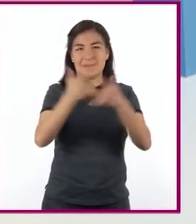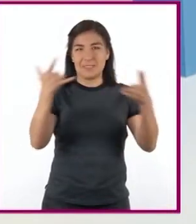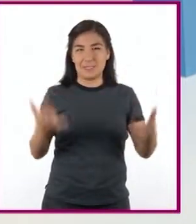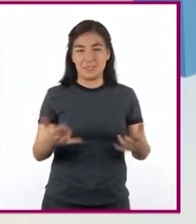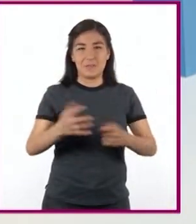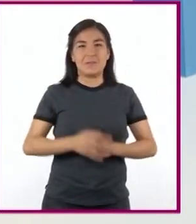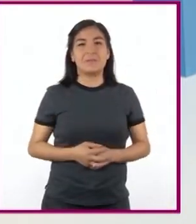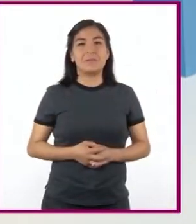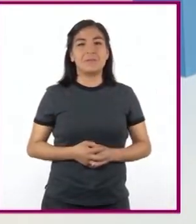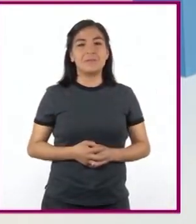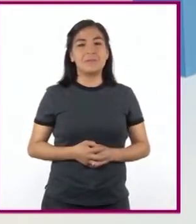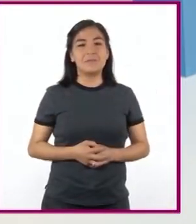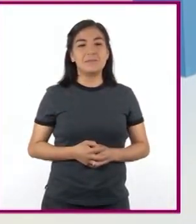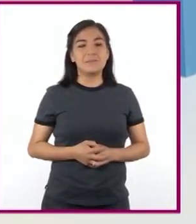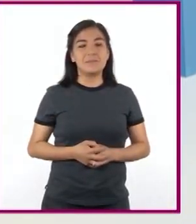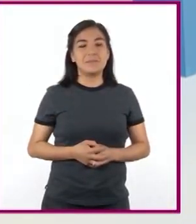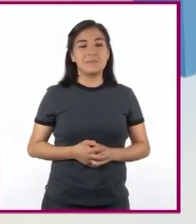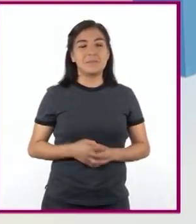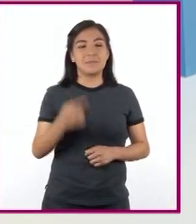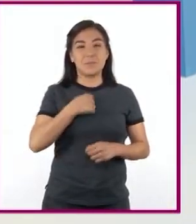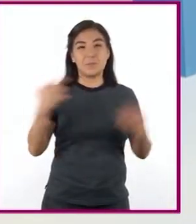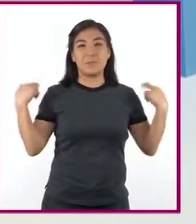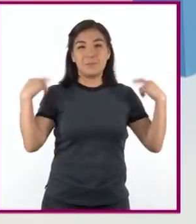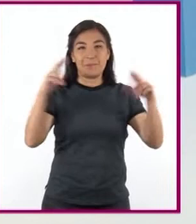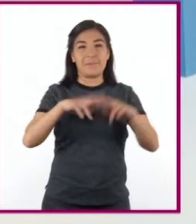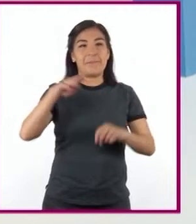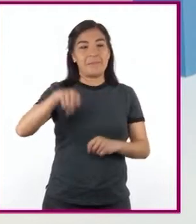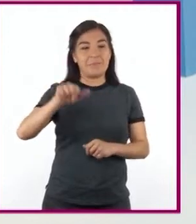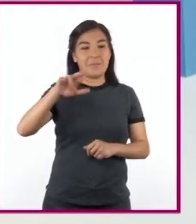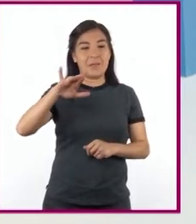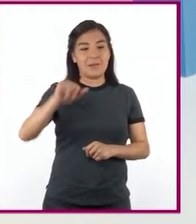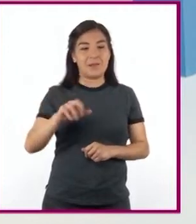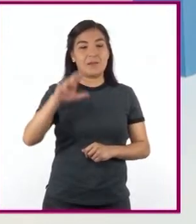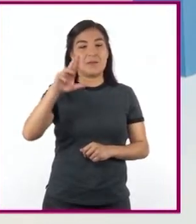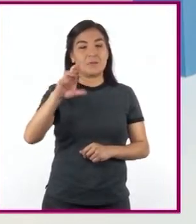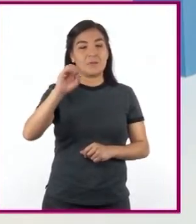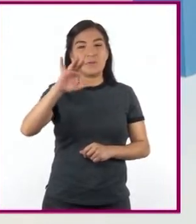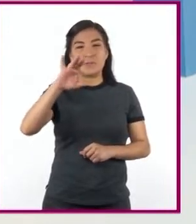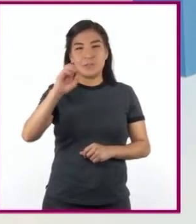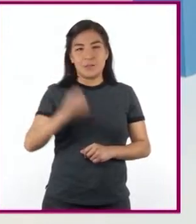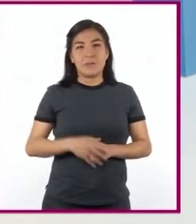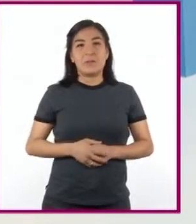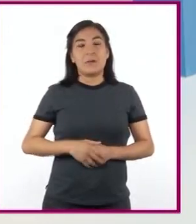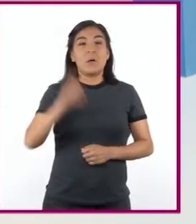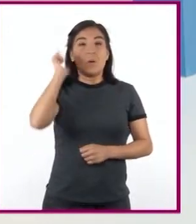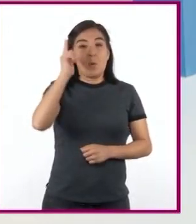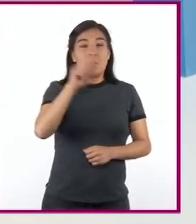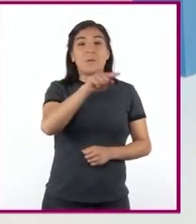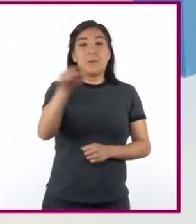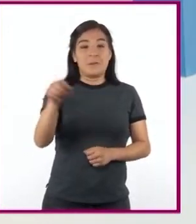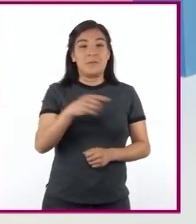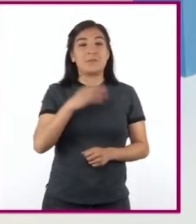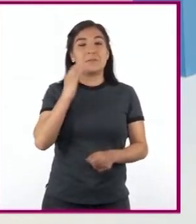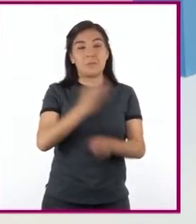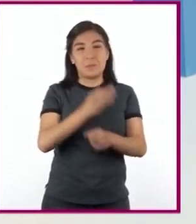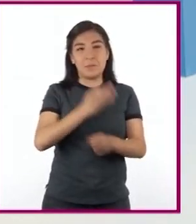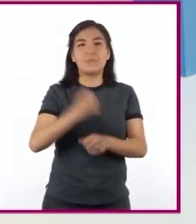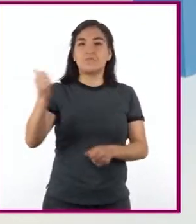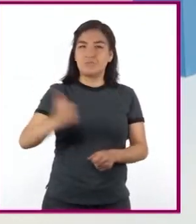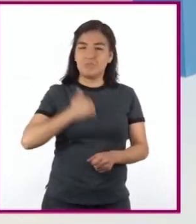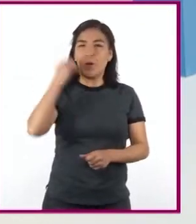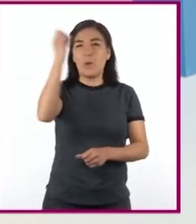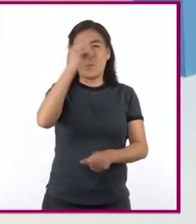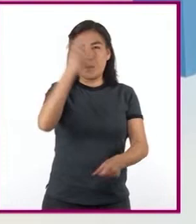Historia. Soy la profesora María del Rocío Benítez Franco. Espero que en estos días estén aprovechando la